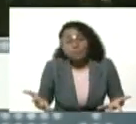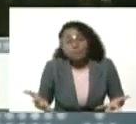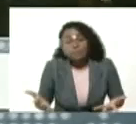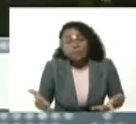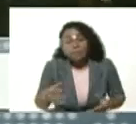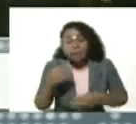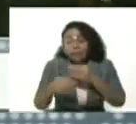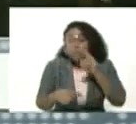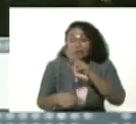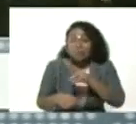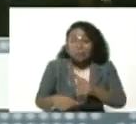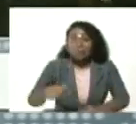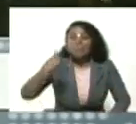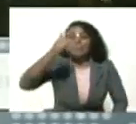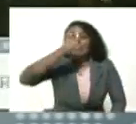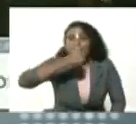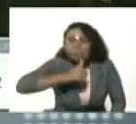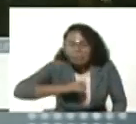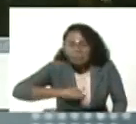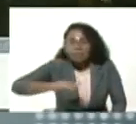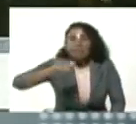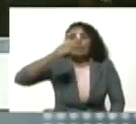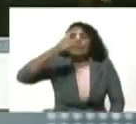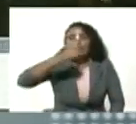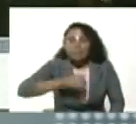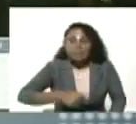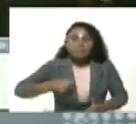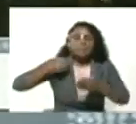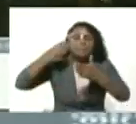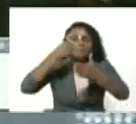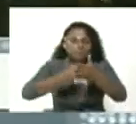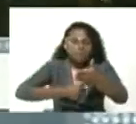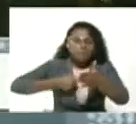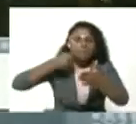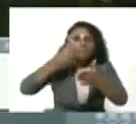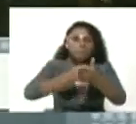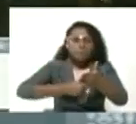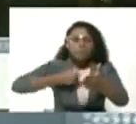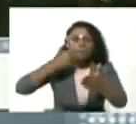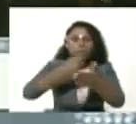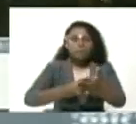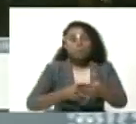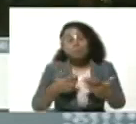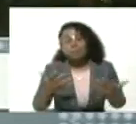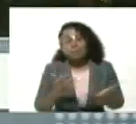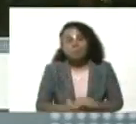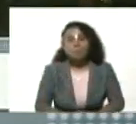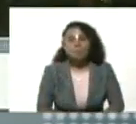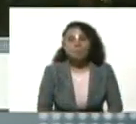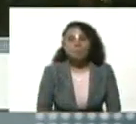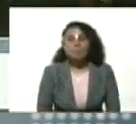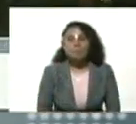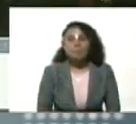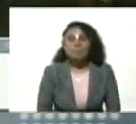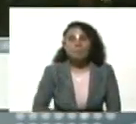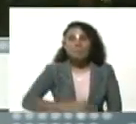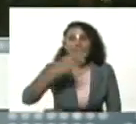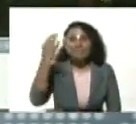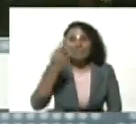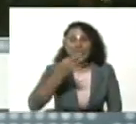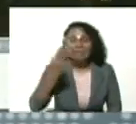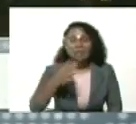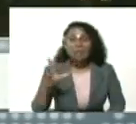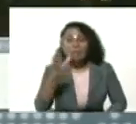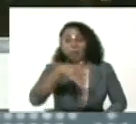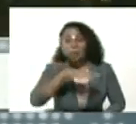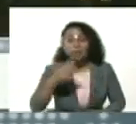Con aquella paciencia, aquella perseverancia, ¿no? De verdad, todo esto